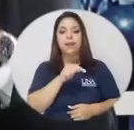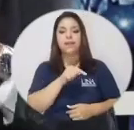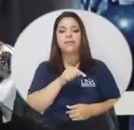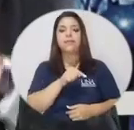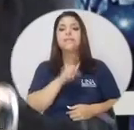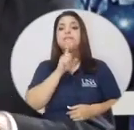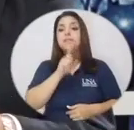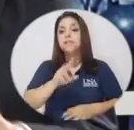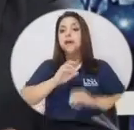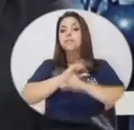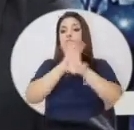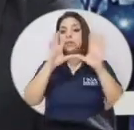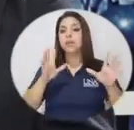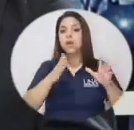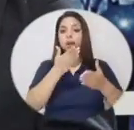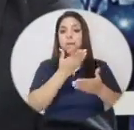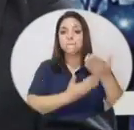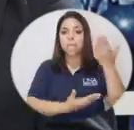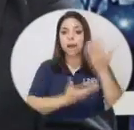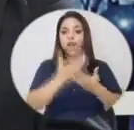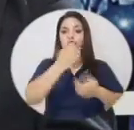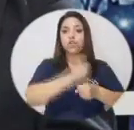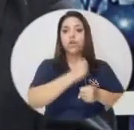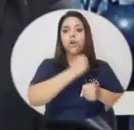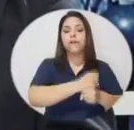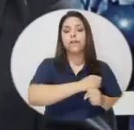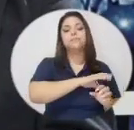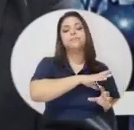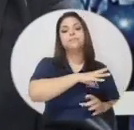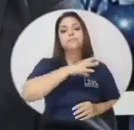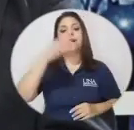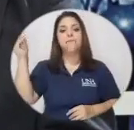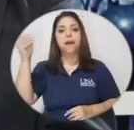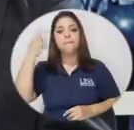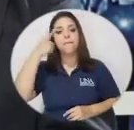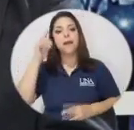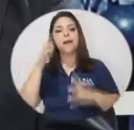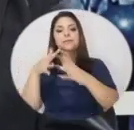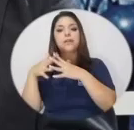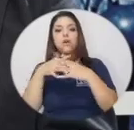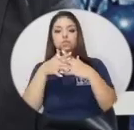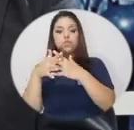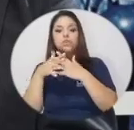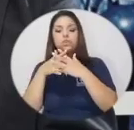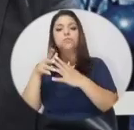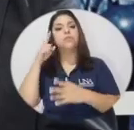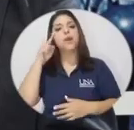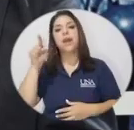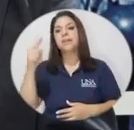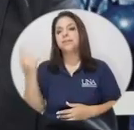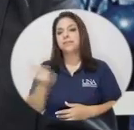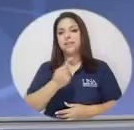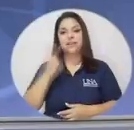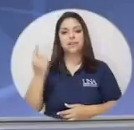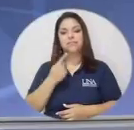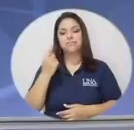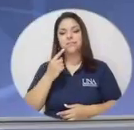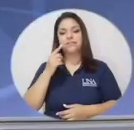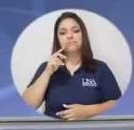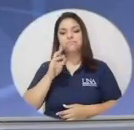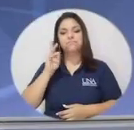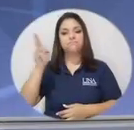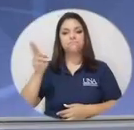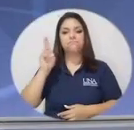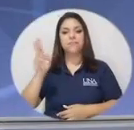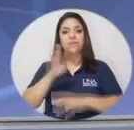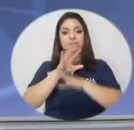Es muy claro que una parte de la mano de obra va a emigrar hacia los Estados Unidos porque es el mercado por excelencia.